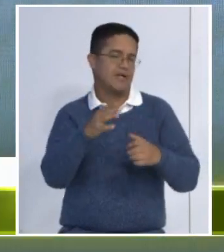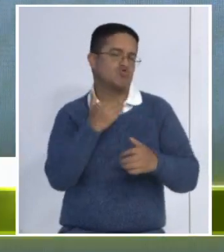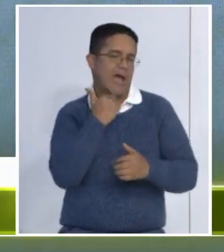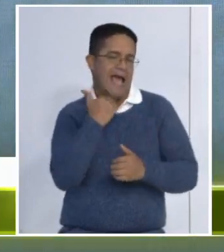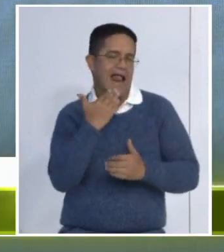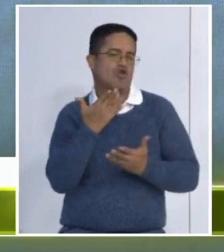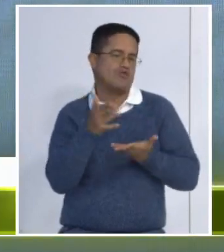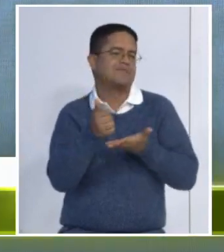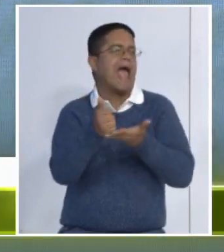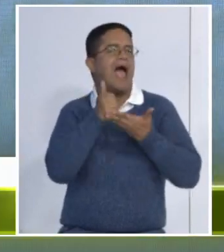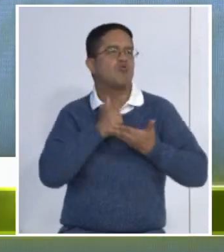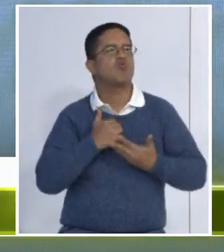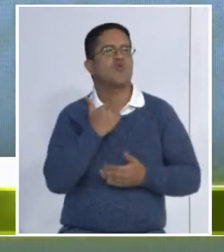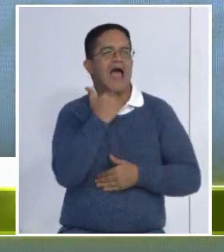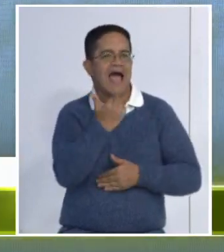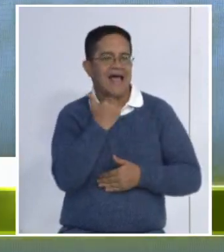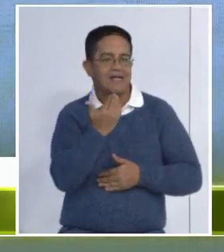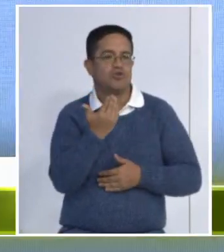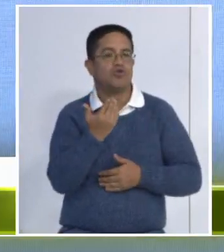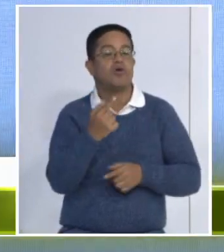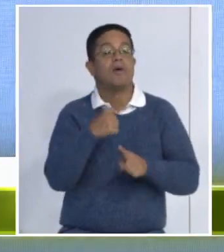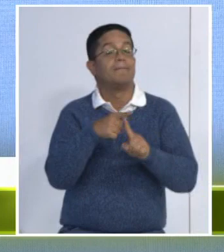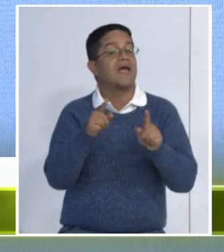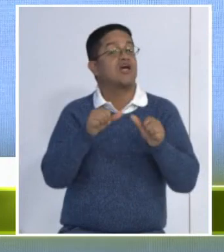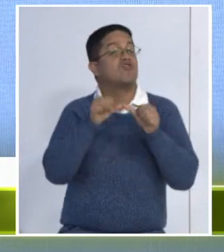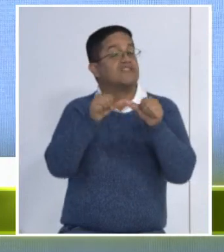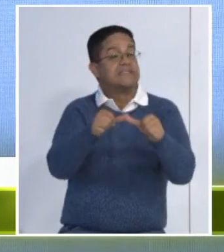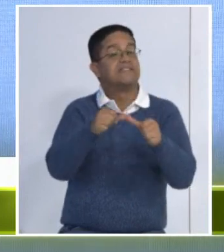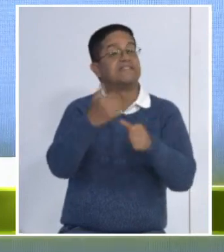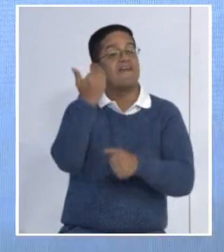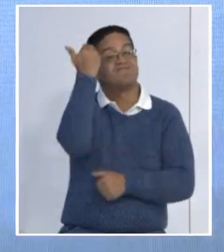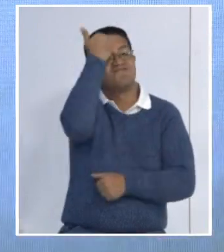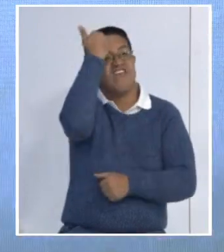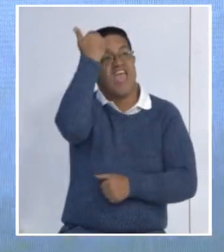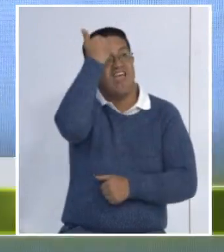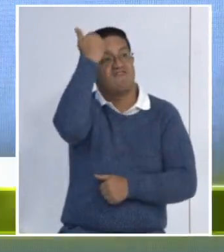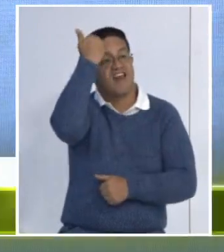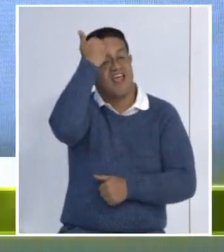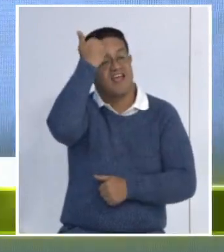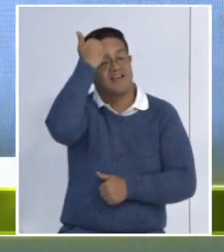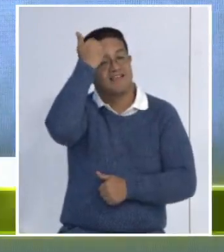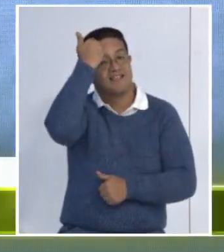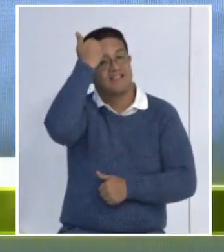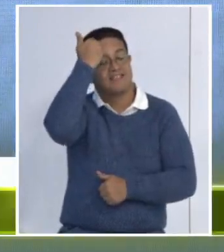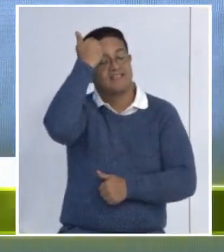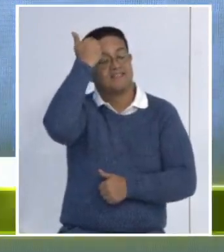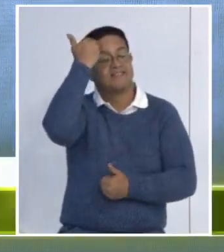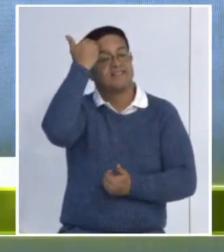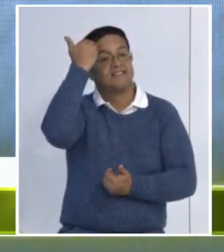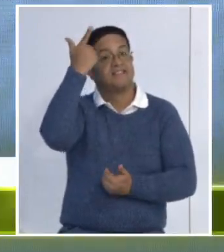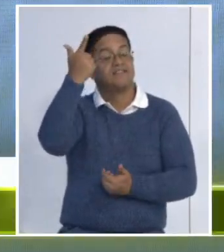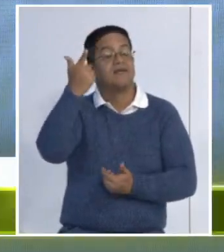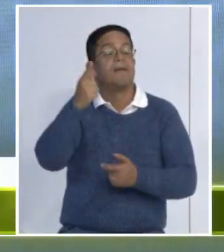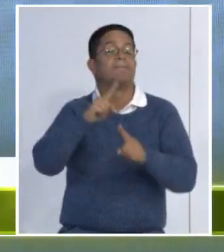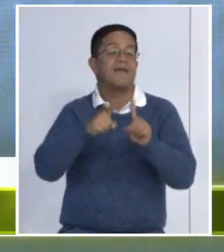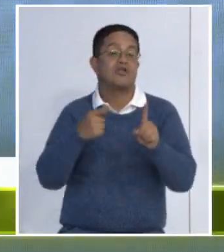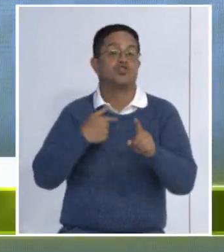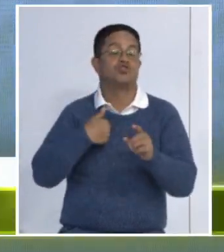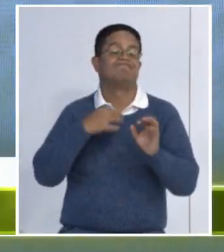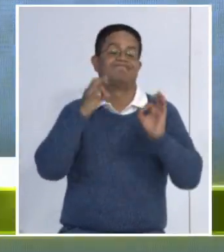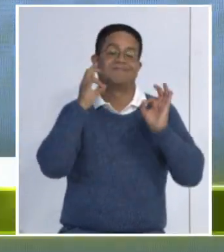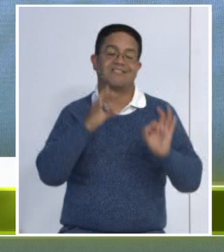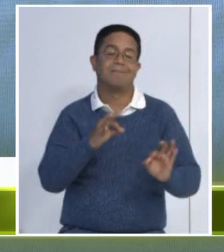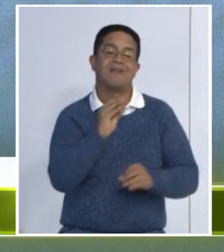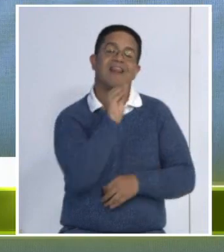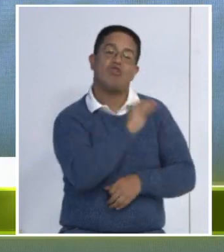ese paciente que va a tener fiebre y que vas a atender a la deshidratación. Pero yo siempre le digo a los